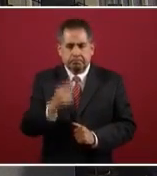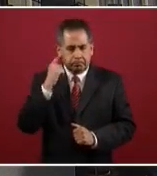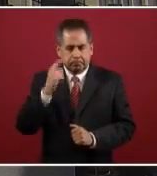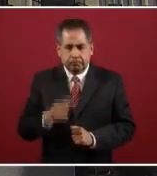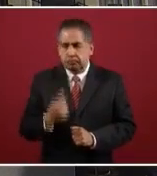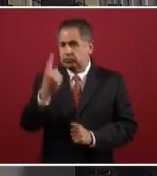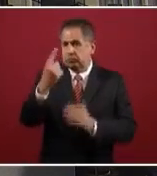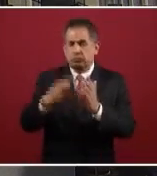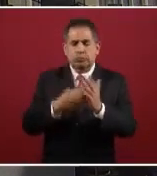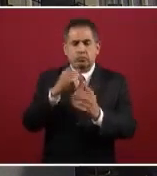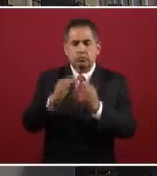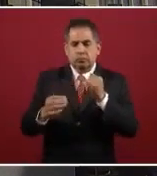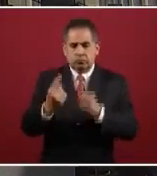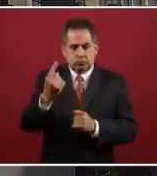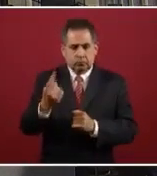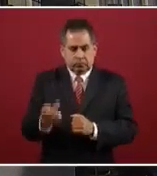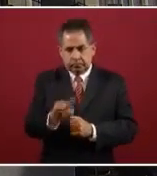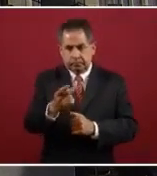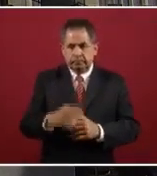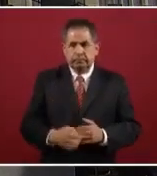Una más.